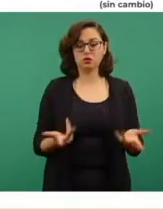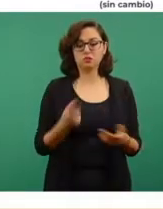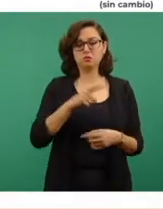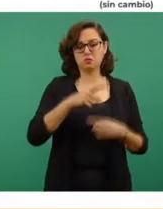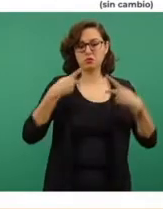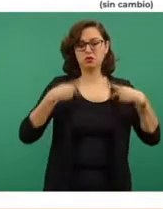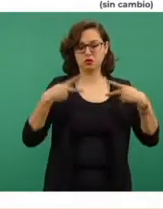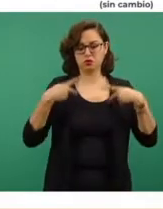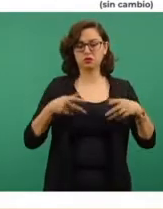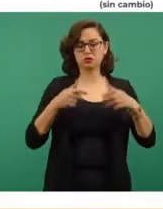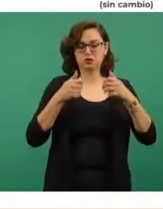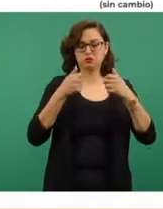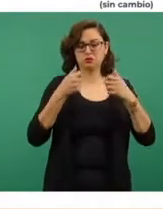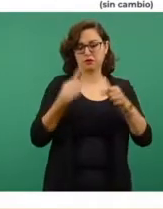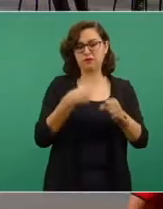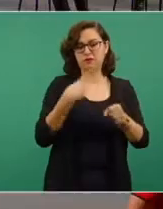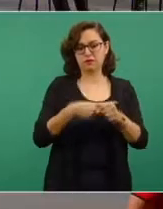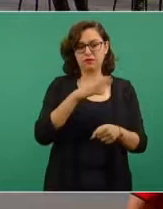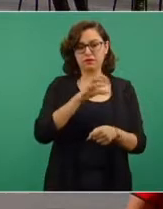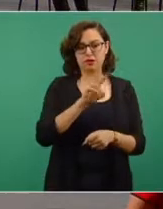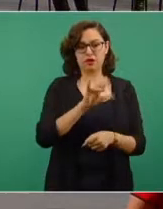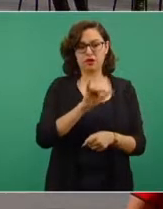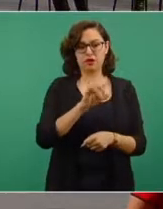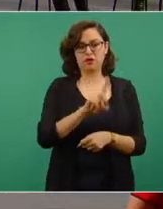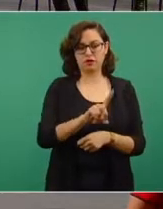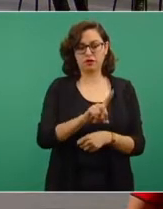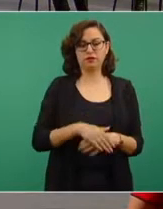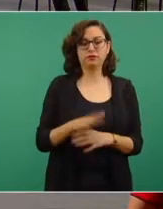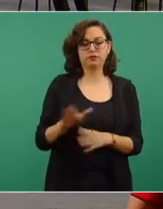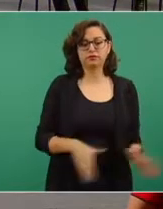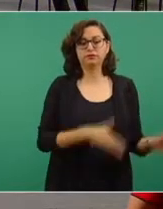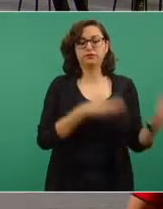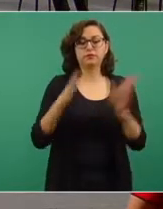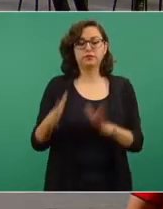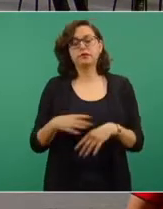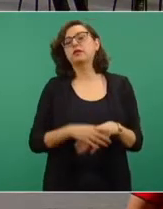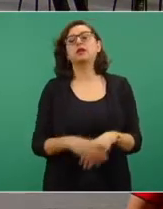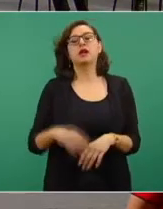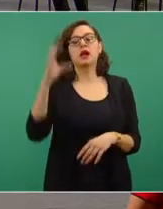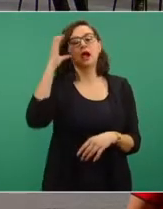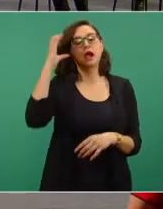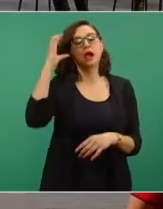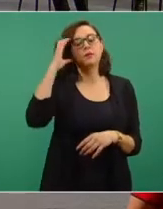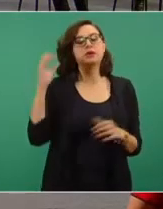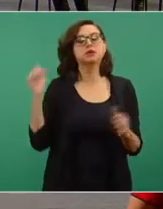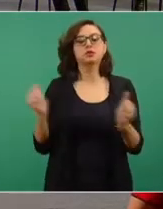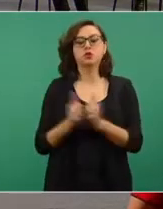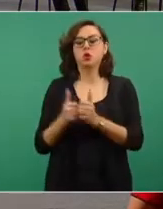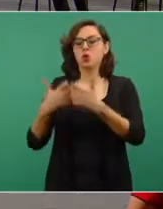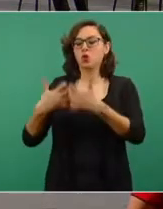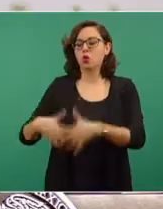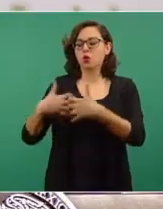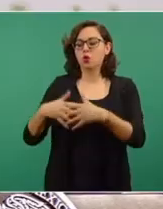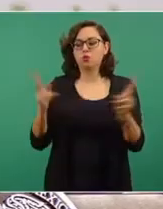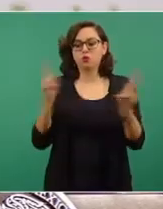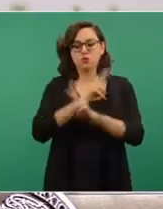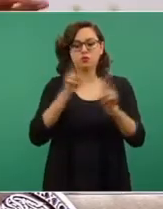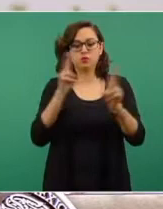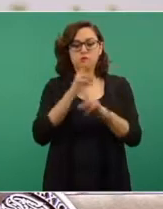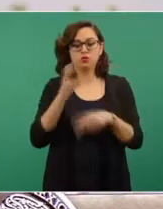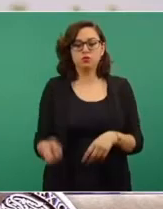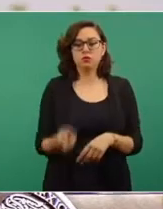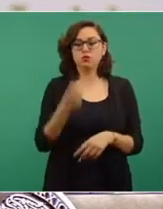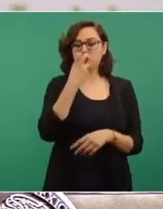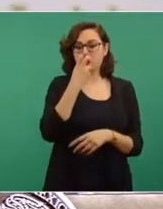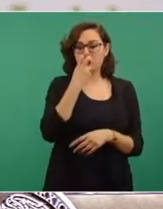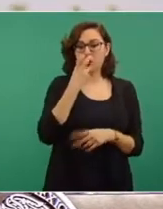con COVID. Y la siguiente, vemos las camas con ventilador. Y recordamos que cuando hablamos de camas con ventilador es